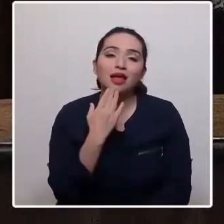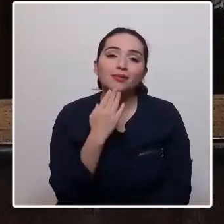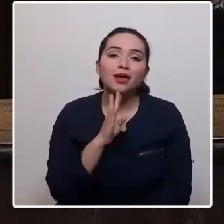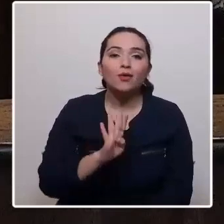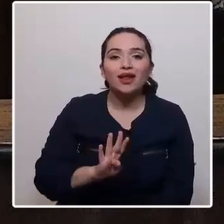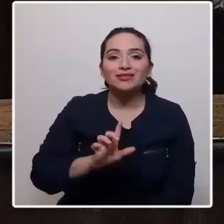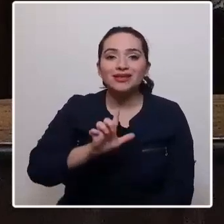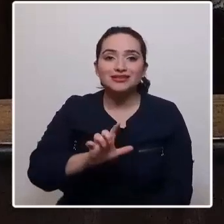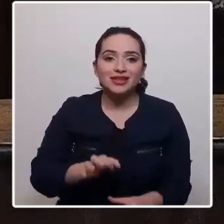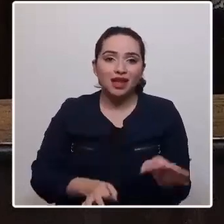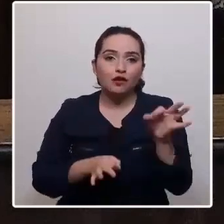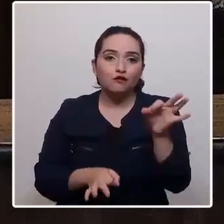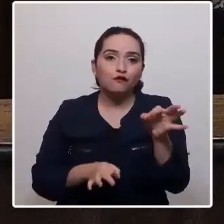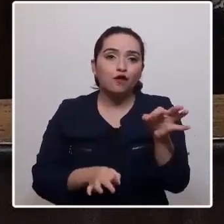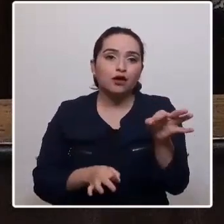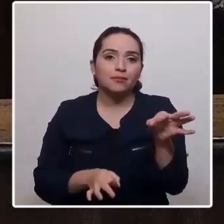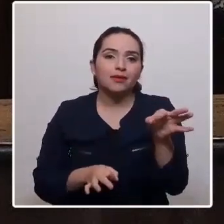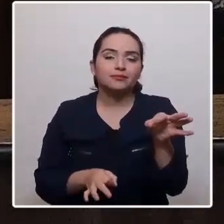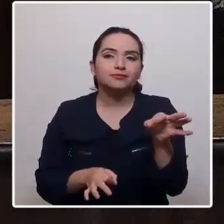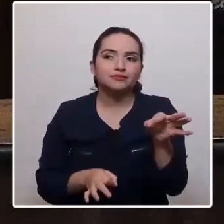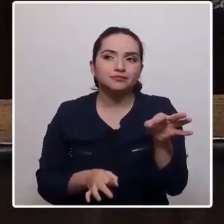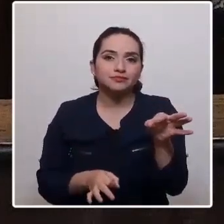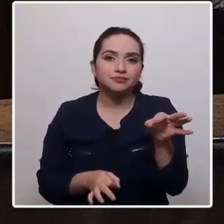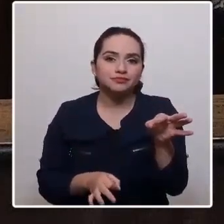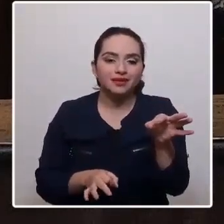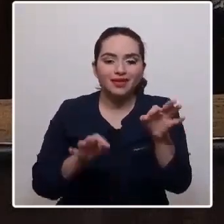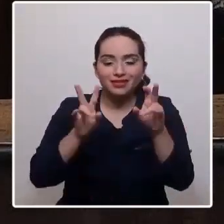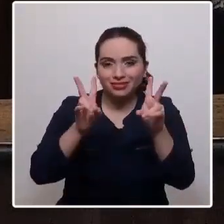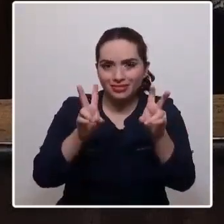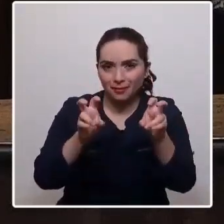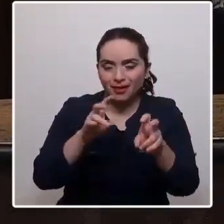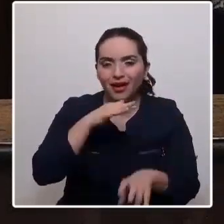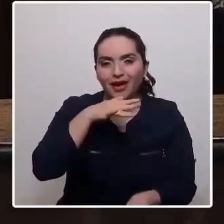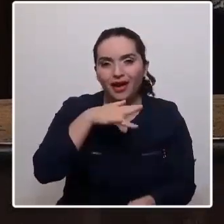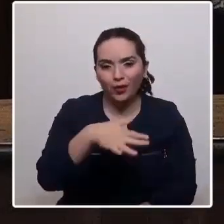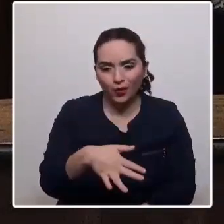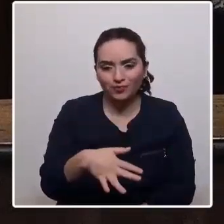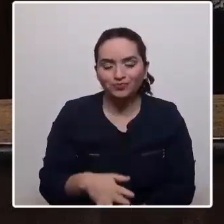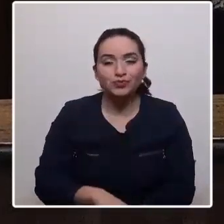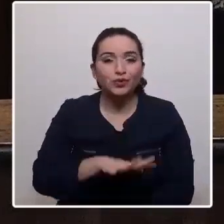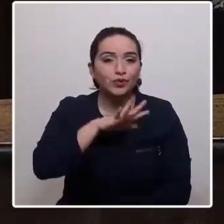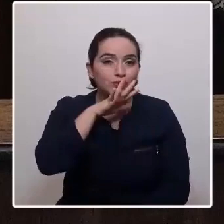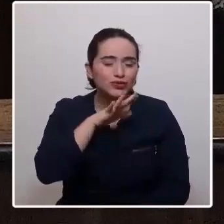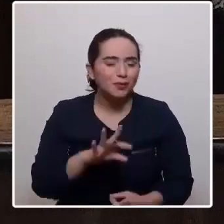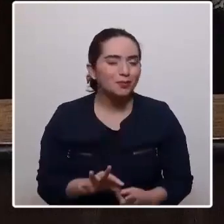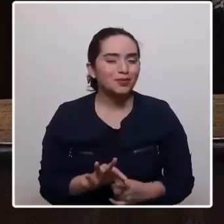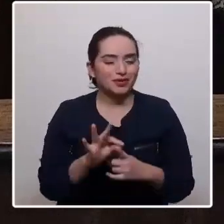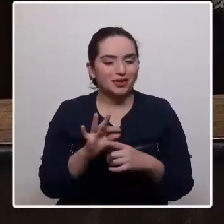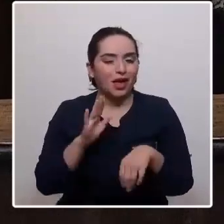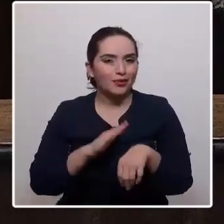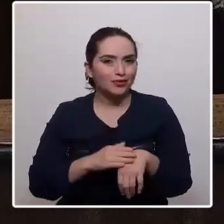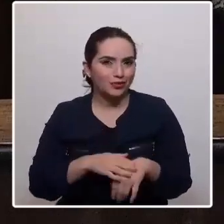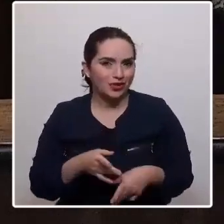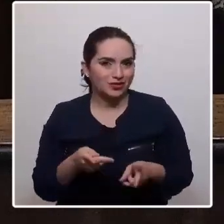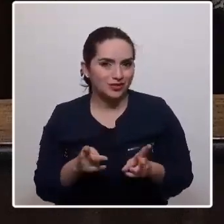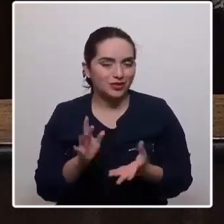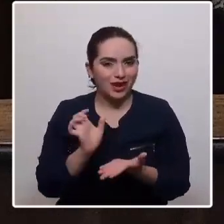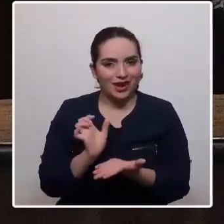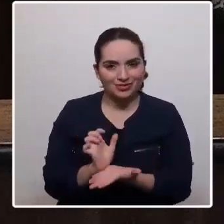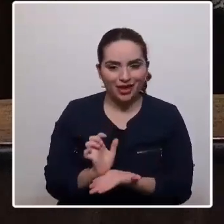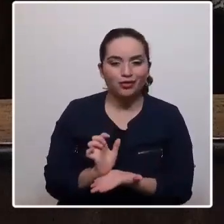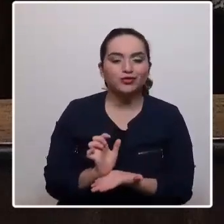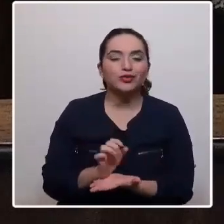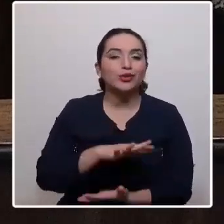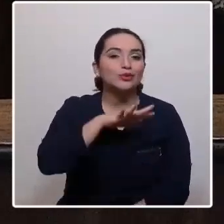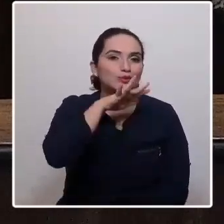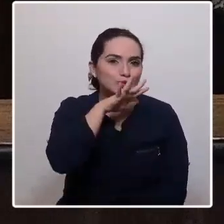de este informe. Quiero partir con los referentes al agua, sus usos prioritarios y las autorizaciones del Estado para el uso